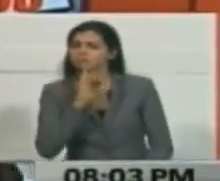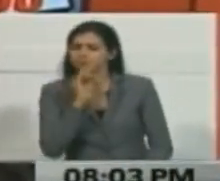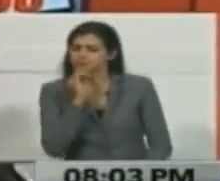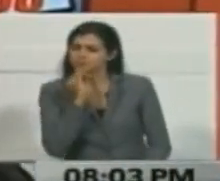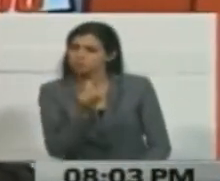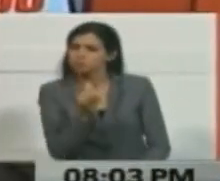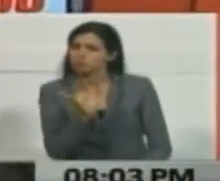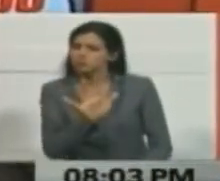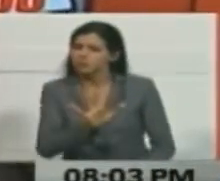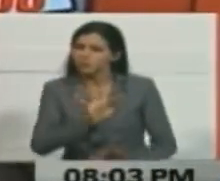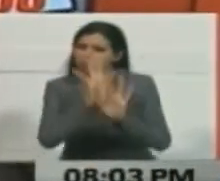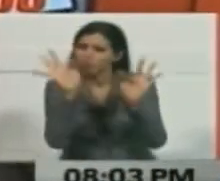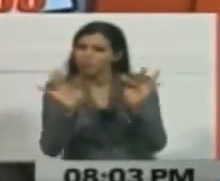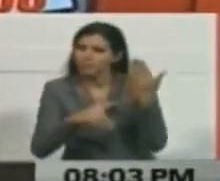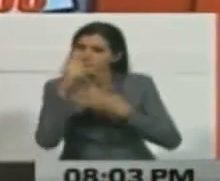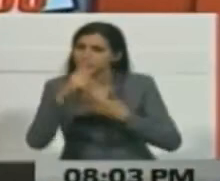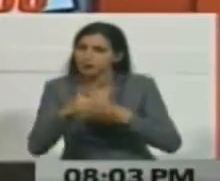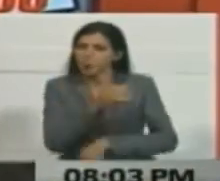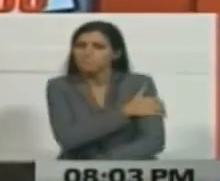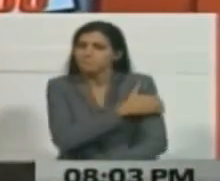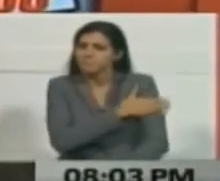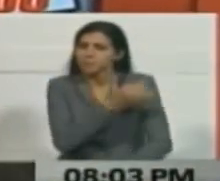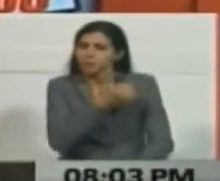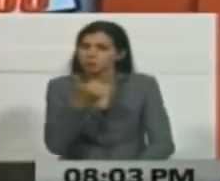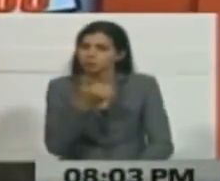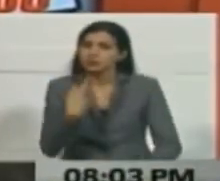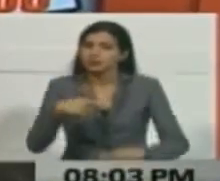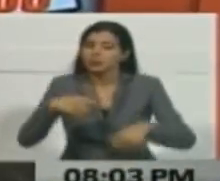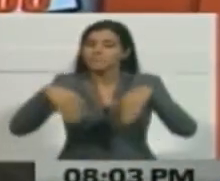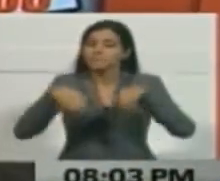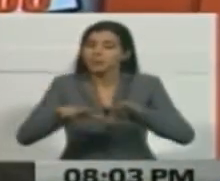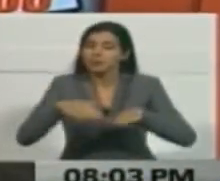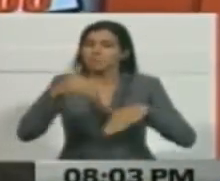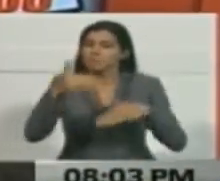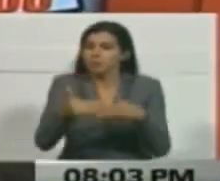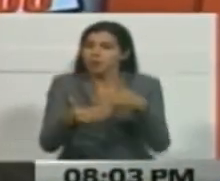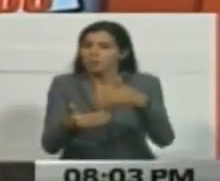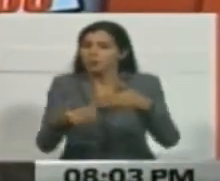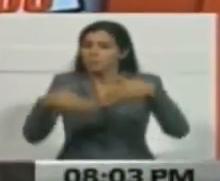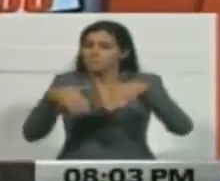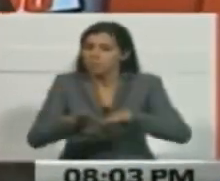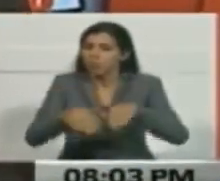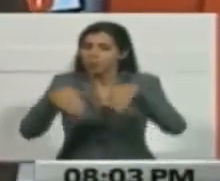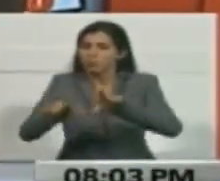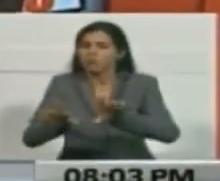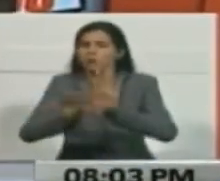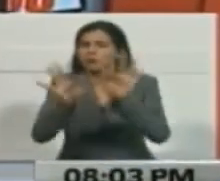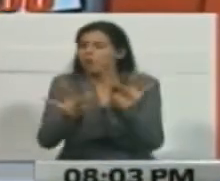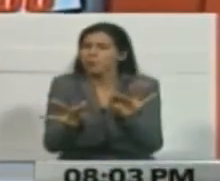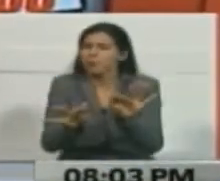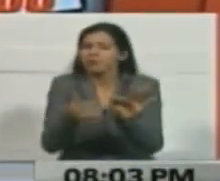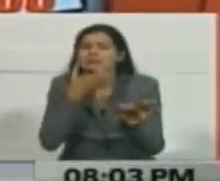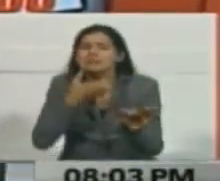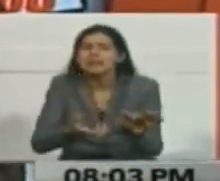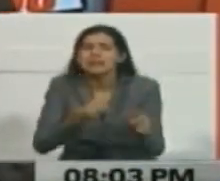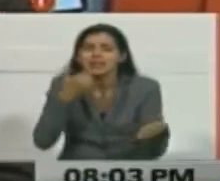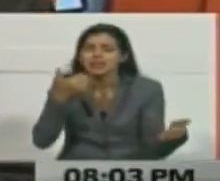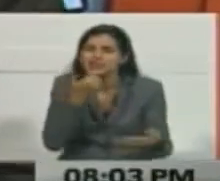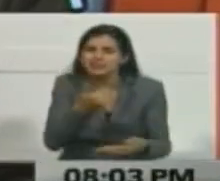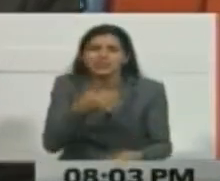por parte de la MUT para ir a un paro escalonado muy cercano a diciembre, así como se hizo cuando el